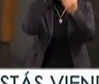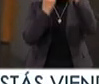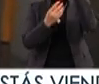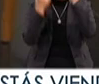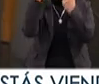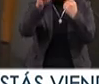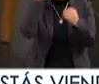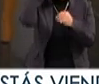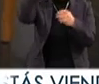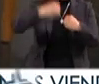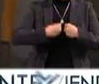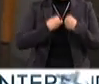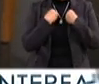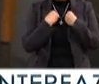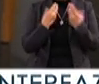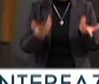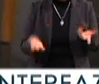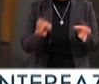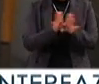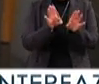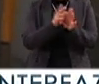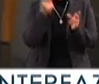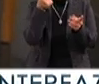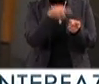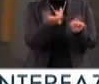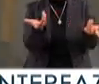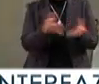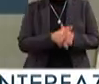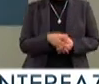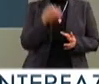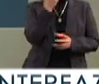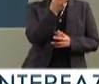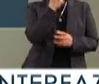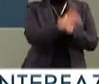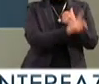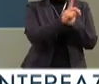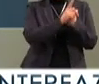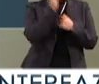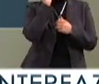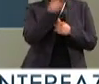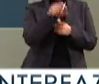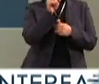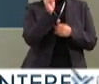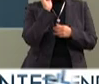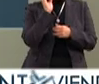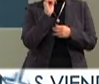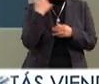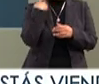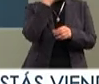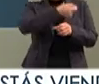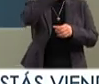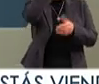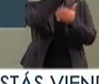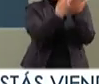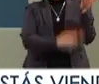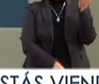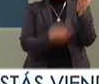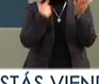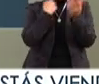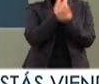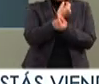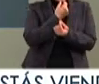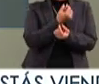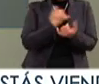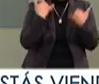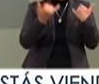para la vida. ¿Cómo va este...? Bueno, es un programa clásico, la OI, el primer programa que se hizo de la Asociación de Jóvenes y